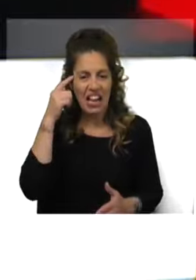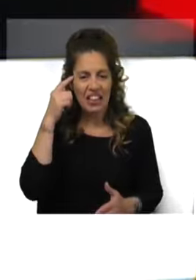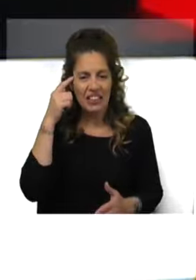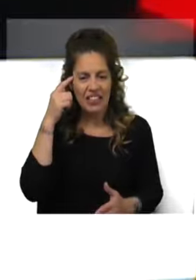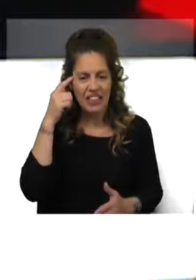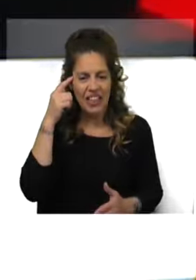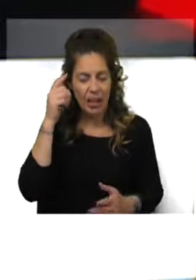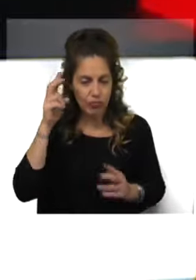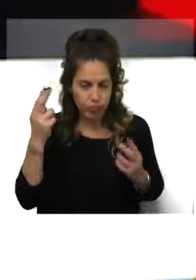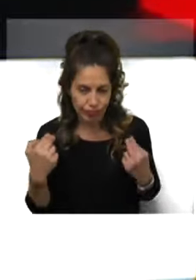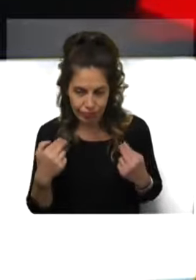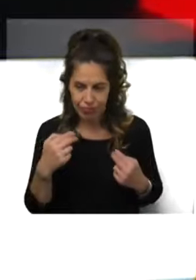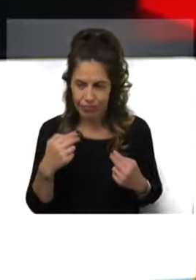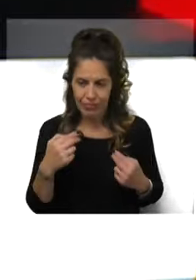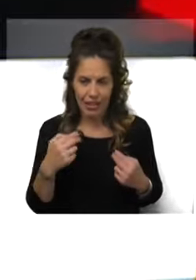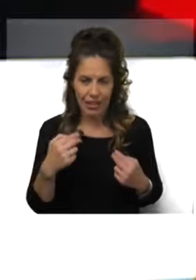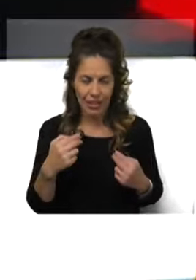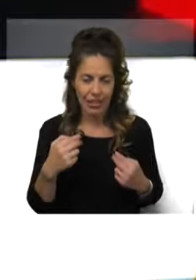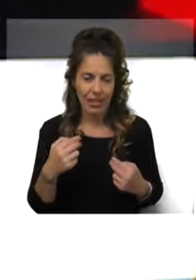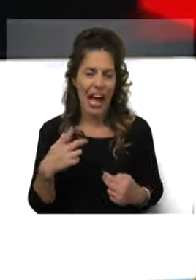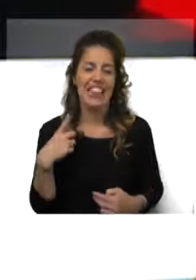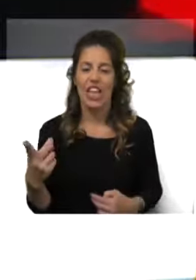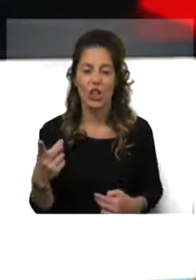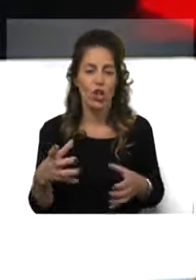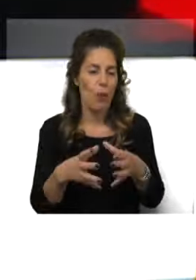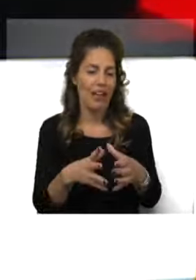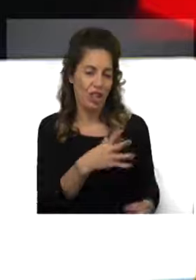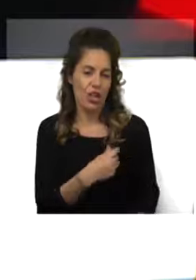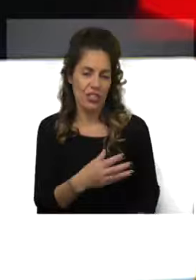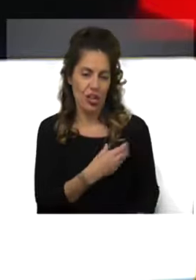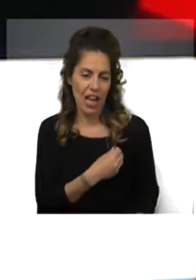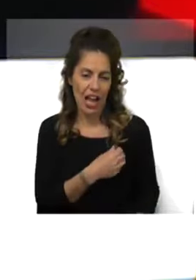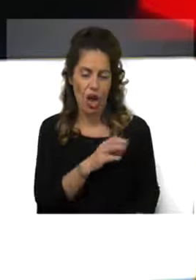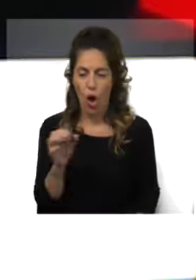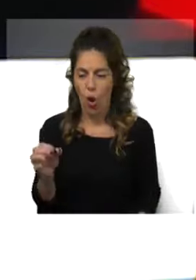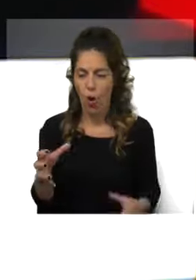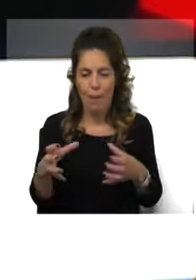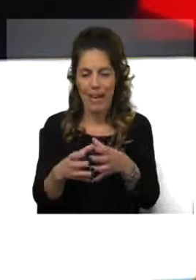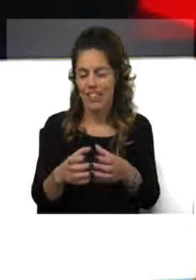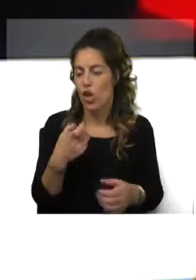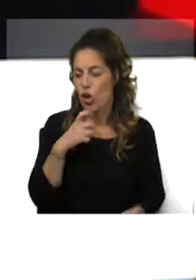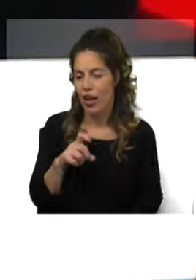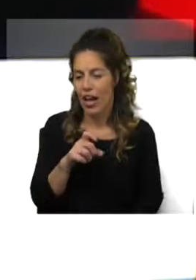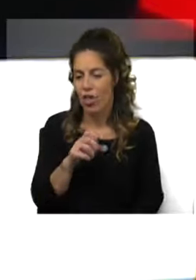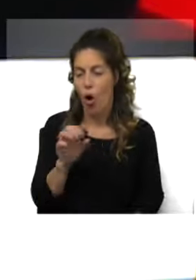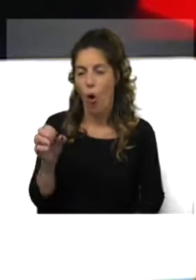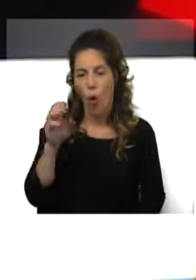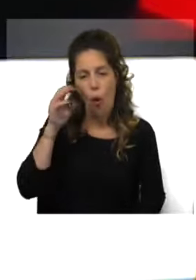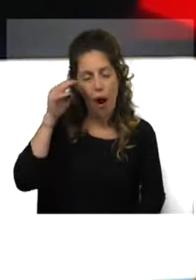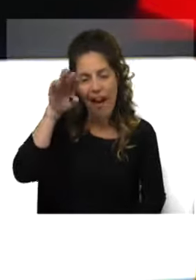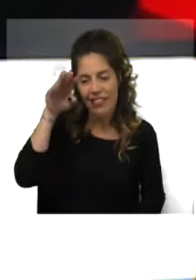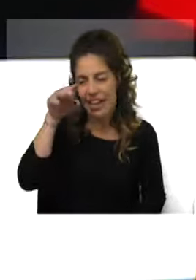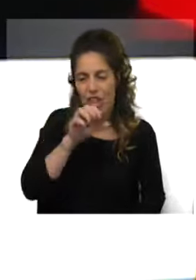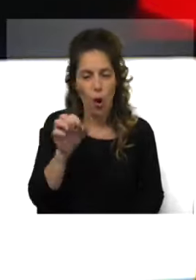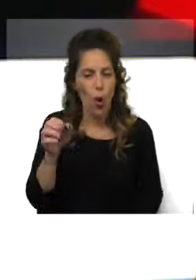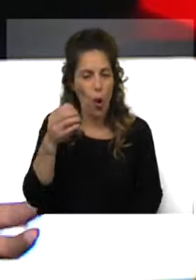subordinarse a el honorable director del partido nacional o al comité ejecutivo Nacional del particulado ni sanguinetti ni argimón ni a nadie